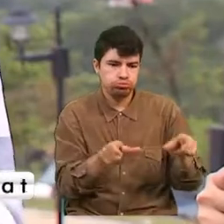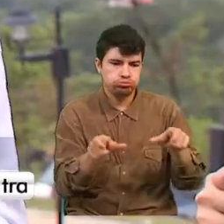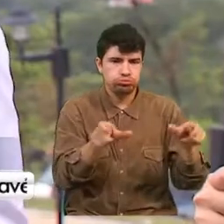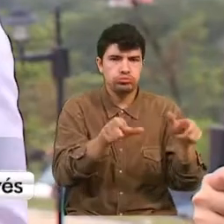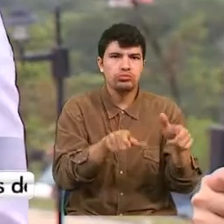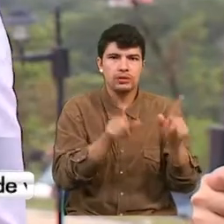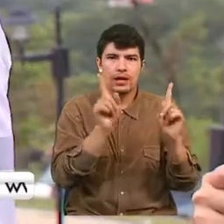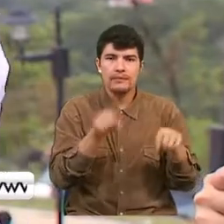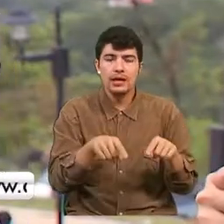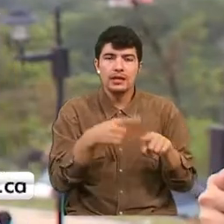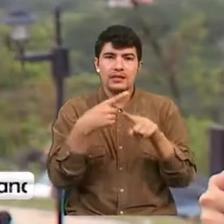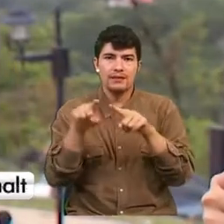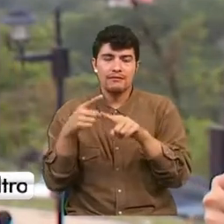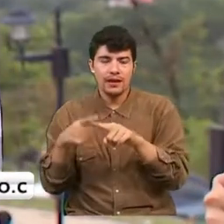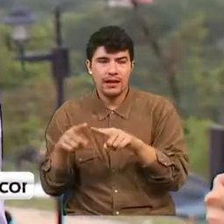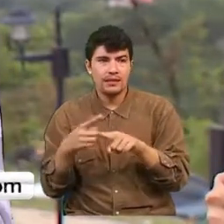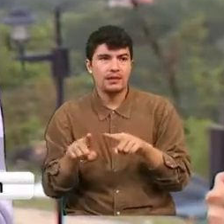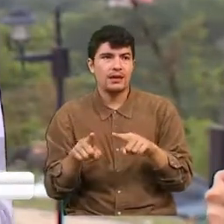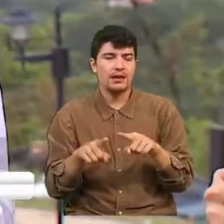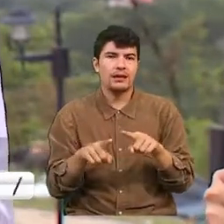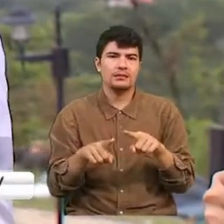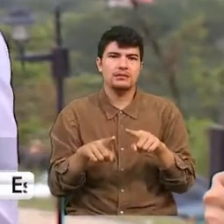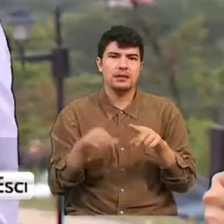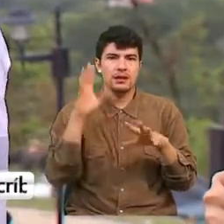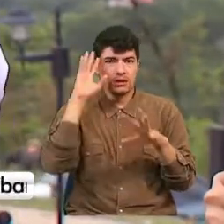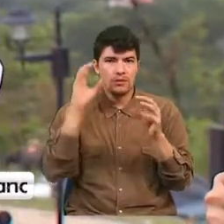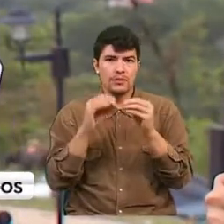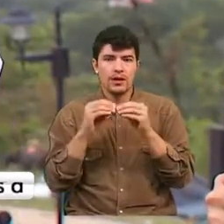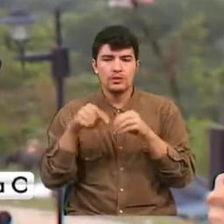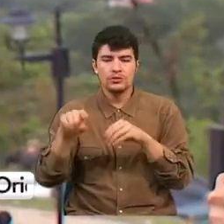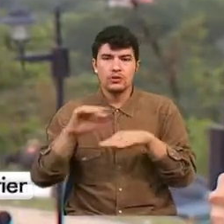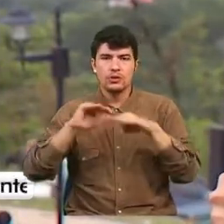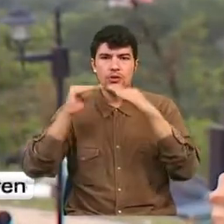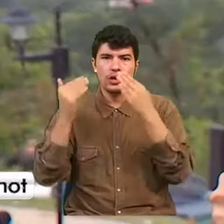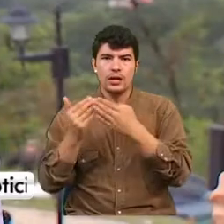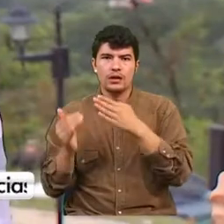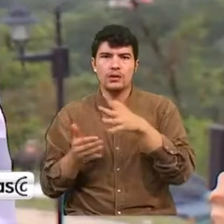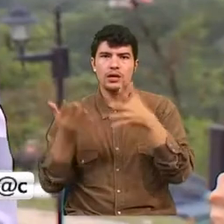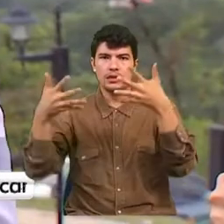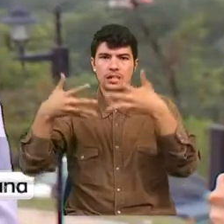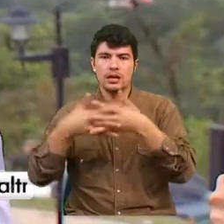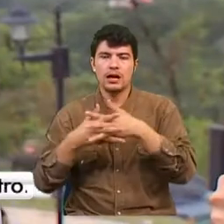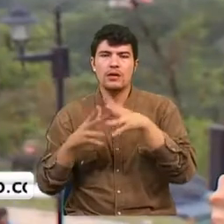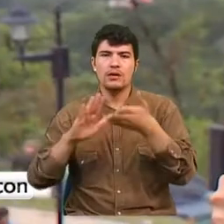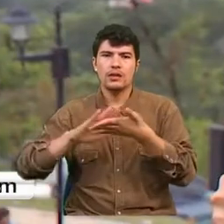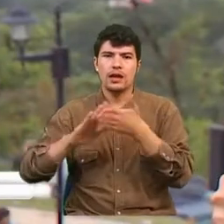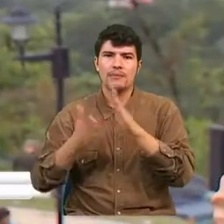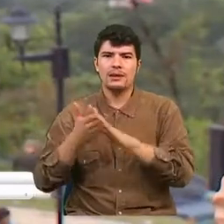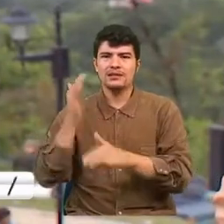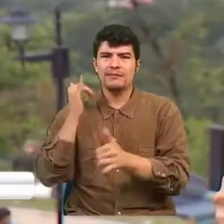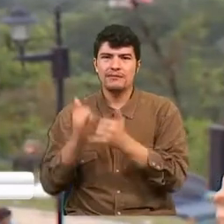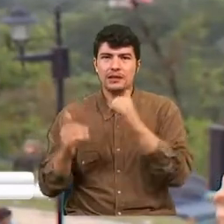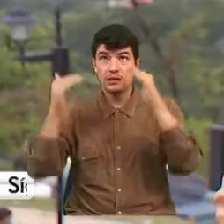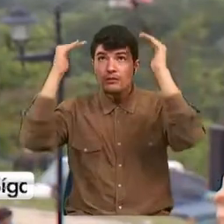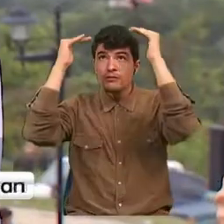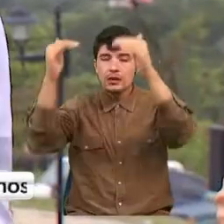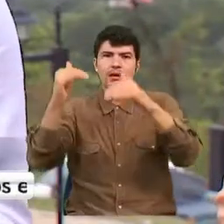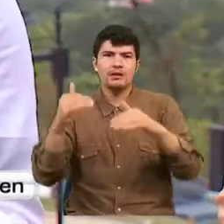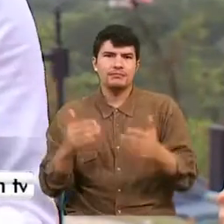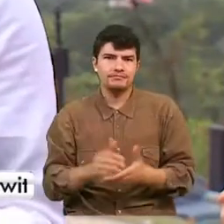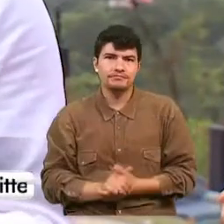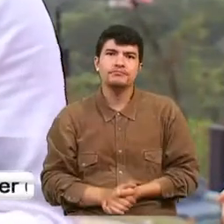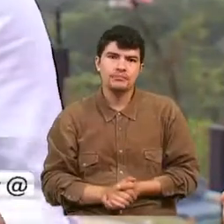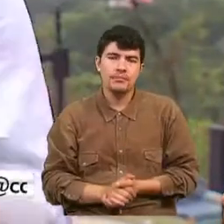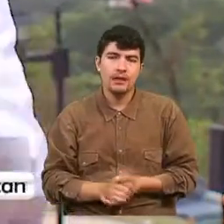También firmamos el convenio para el Colegio Integrado de La Paz en terminar una cubierta. Es decir que, como les dije, esta ya no es